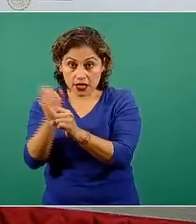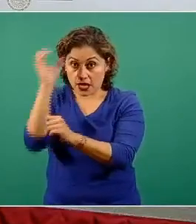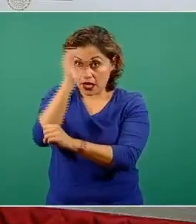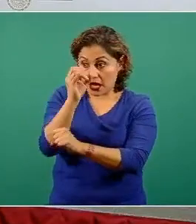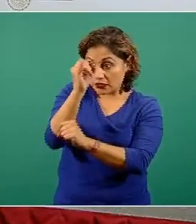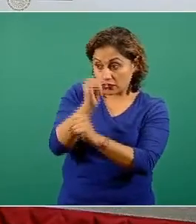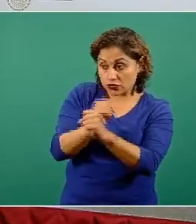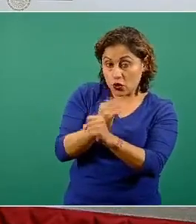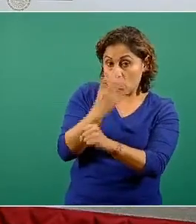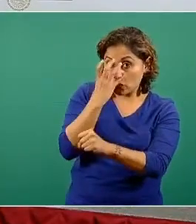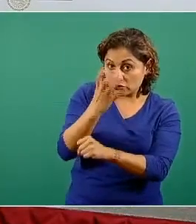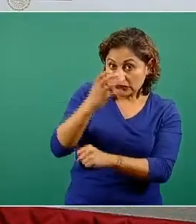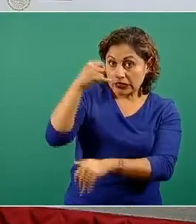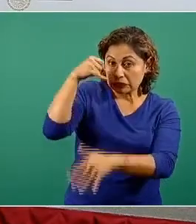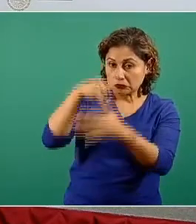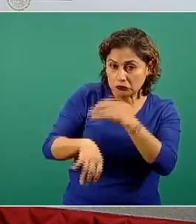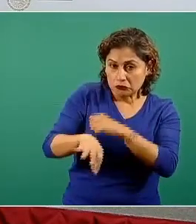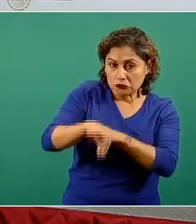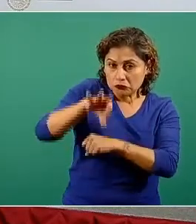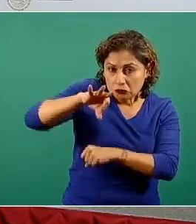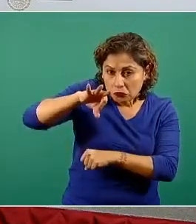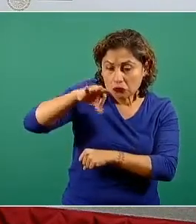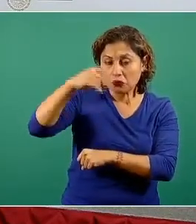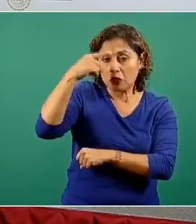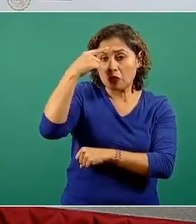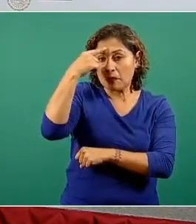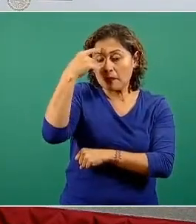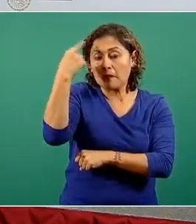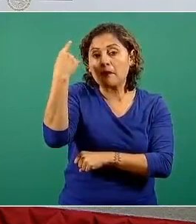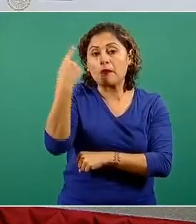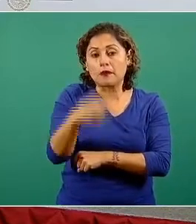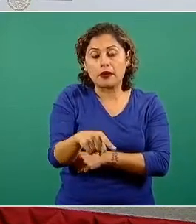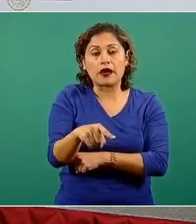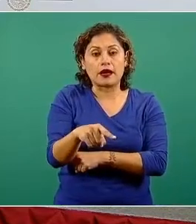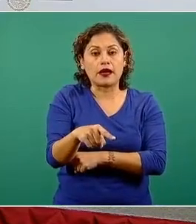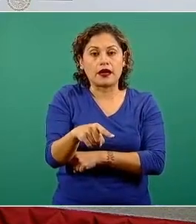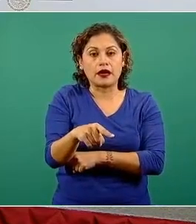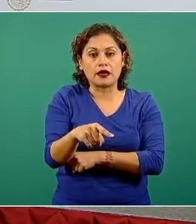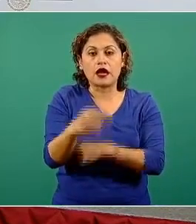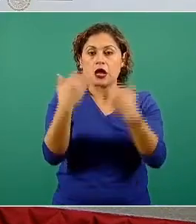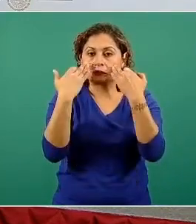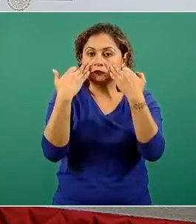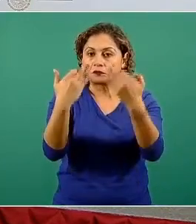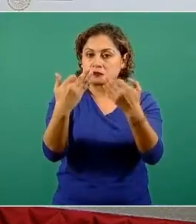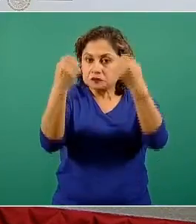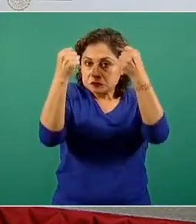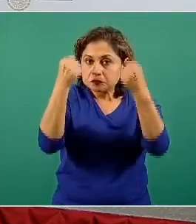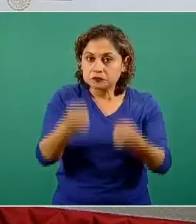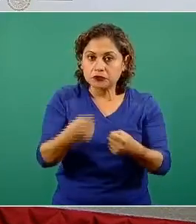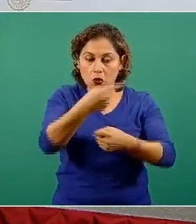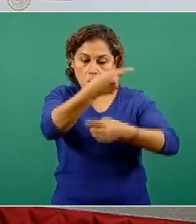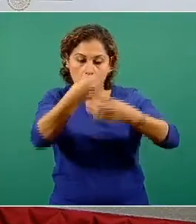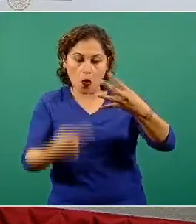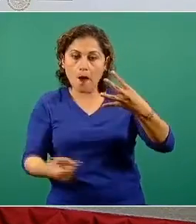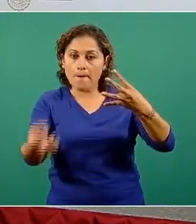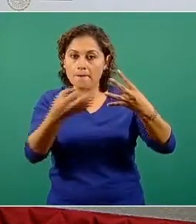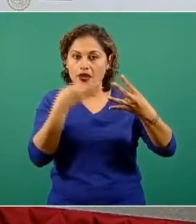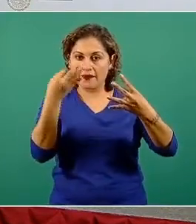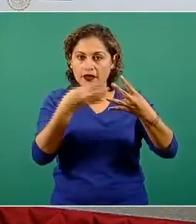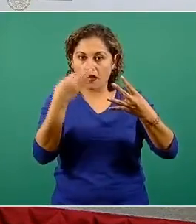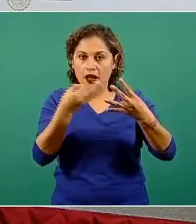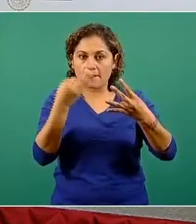científicos todavía necesarios o válidos que en su momento demuestren que estos